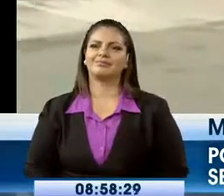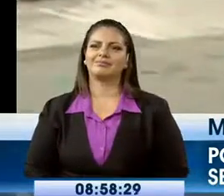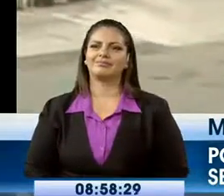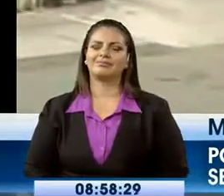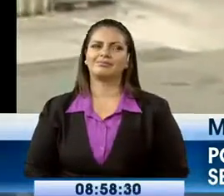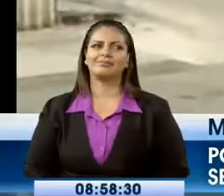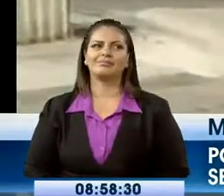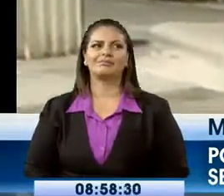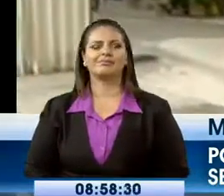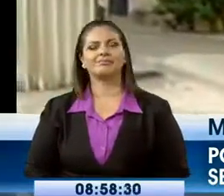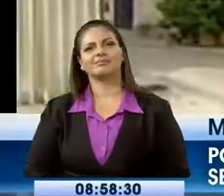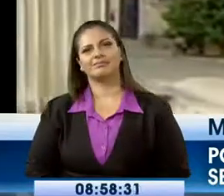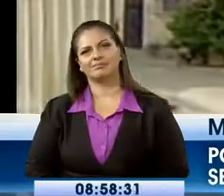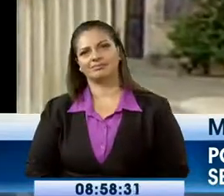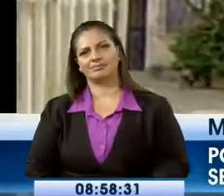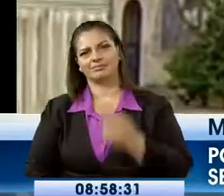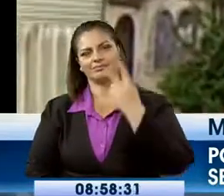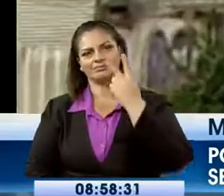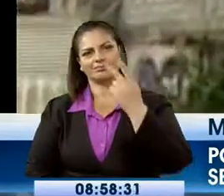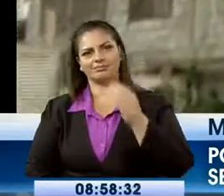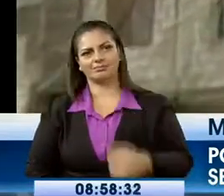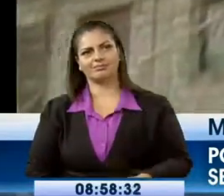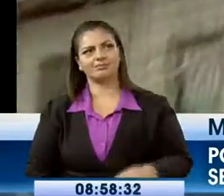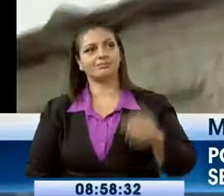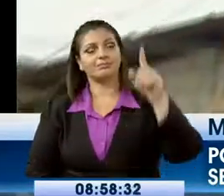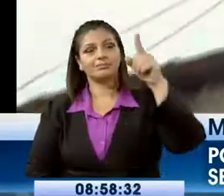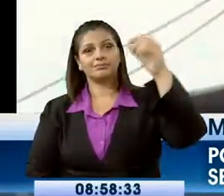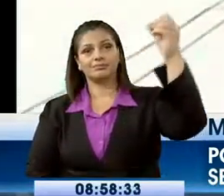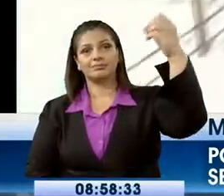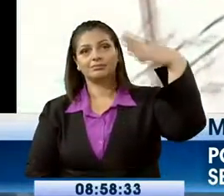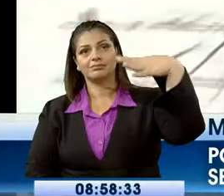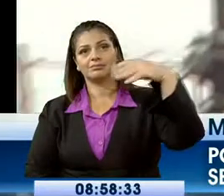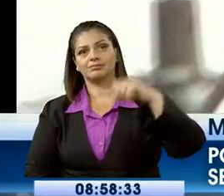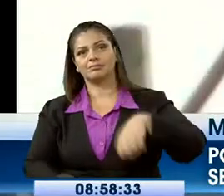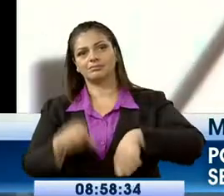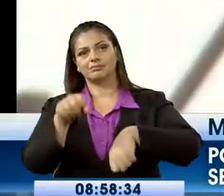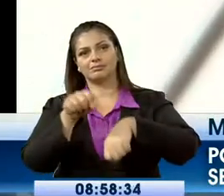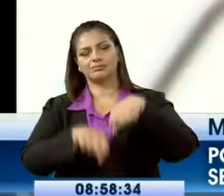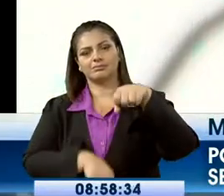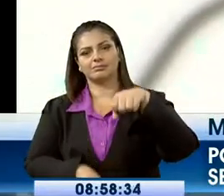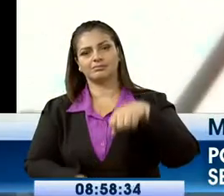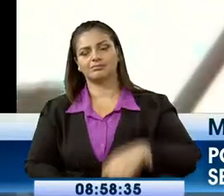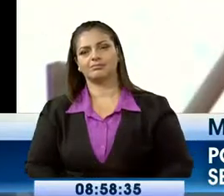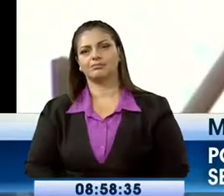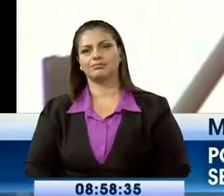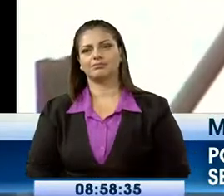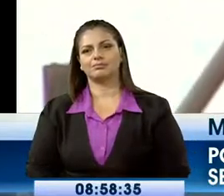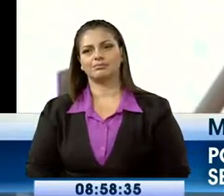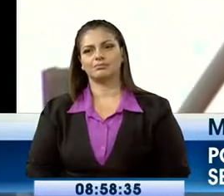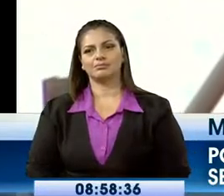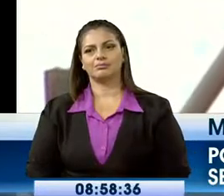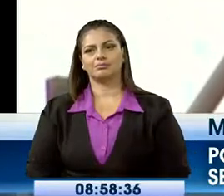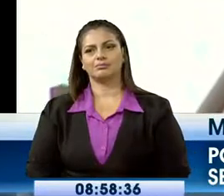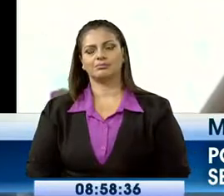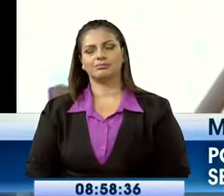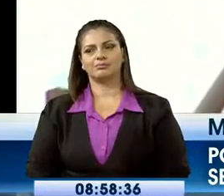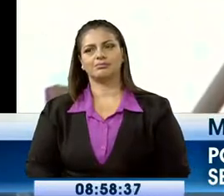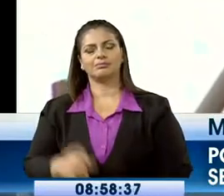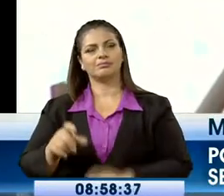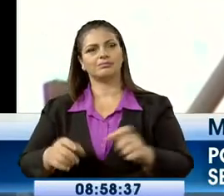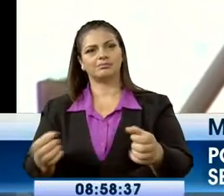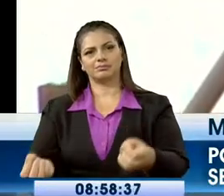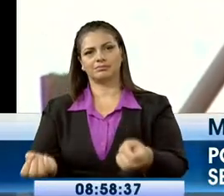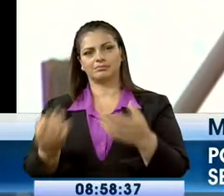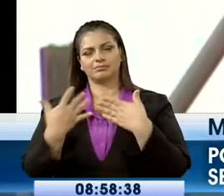una luminaria, precisamente nosotros nos hemos acercado y hemos visto que le falta, me parece que el foco, entonces, y también nos dicen las personas de acá